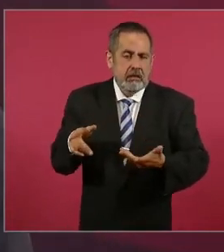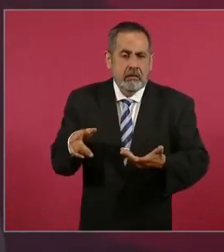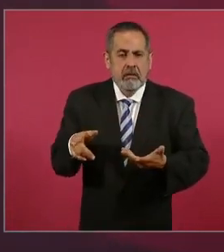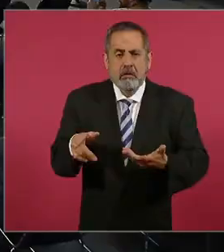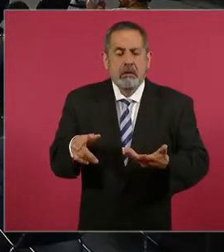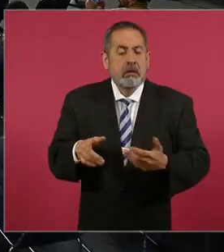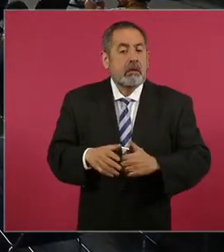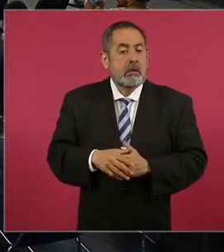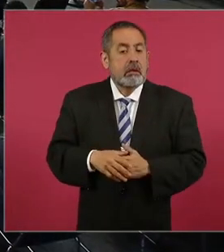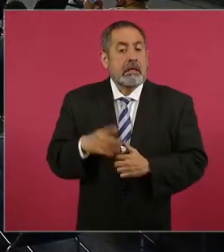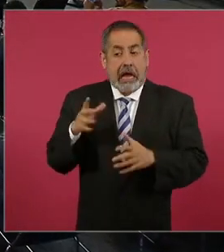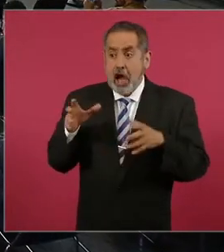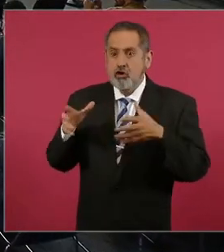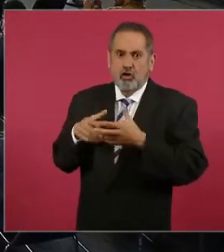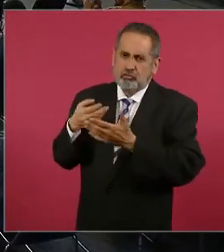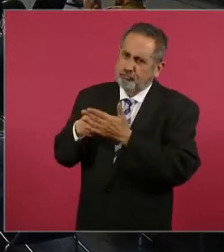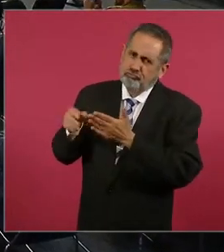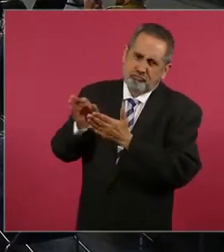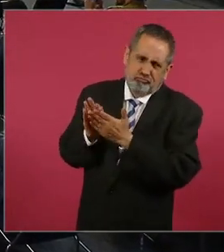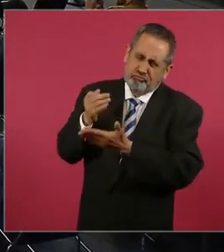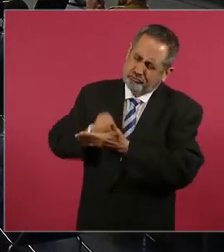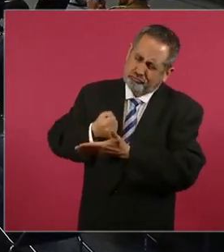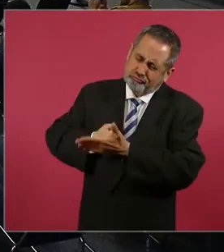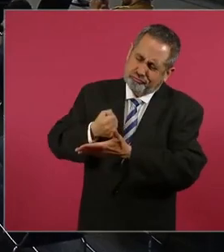Nada más que así como ellos